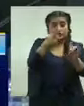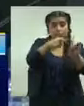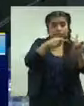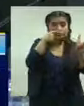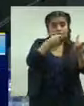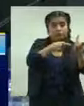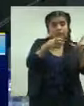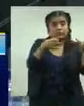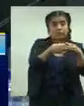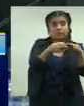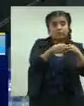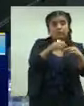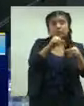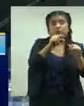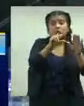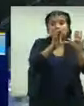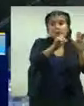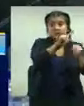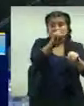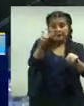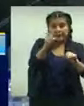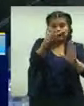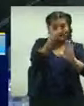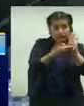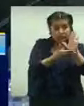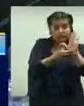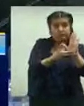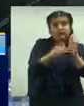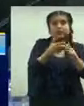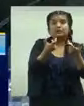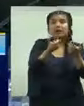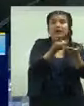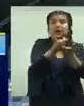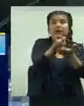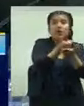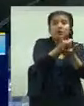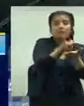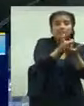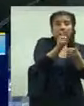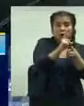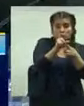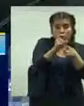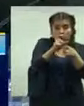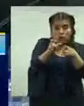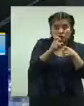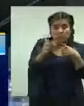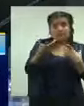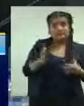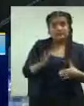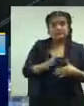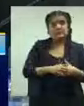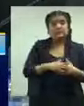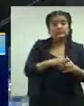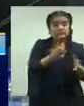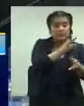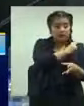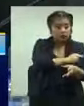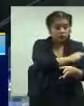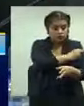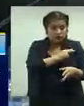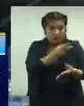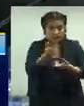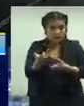grupo 200 y el grupo 100, que es únicamente para abastecimientos, como le hacía mención, que son para las unidades